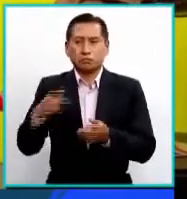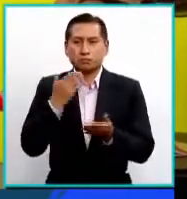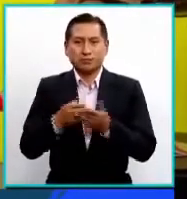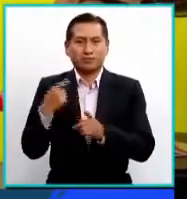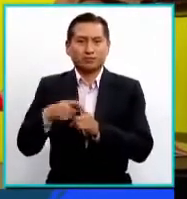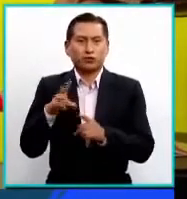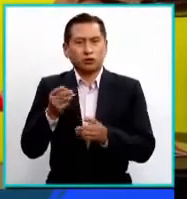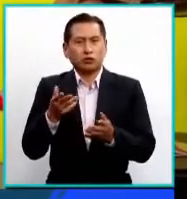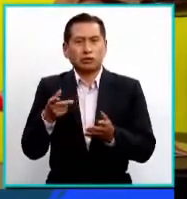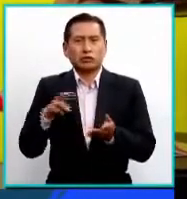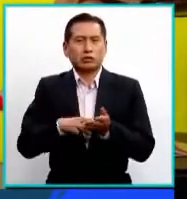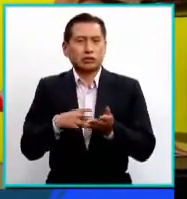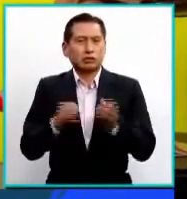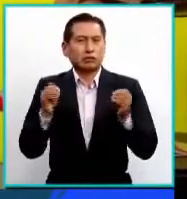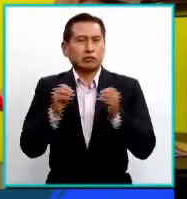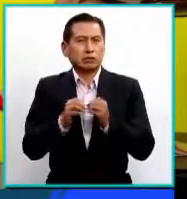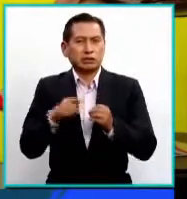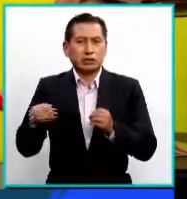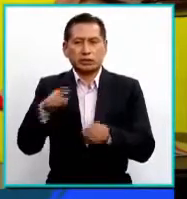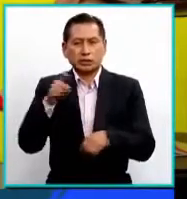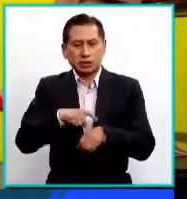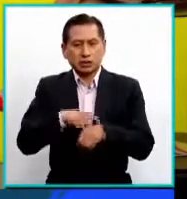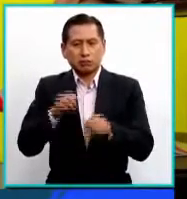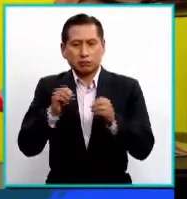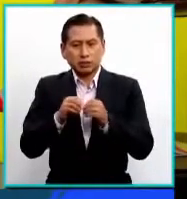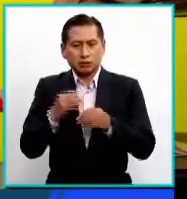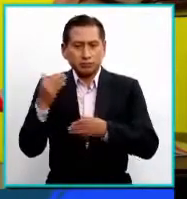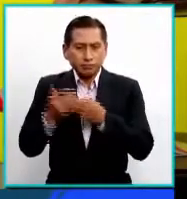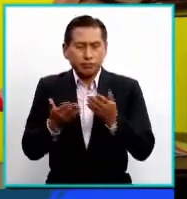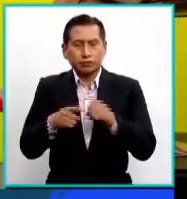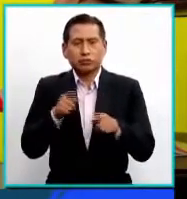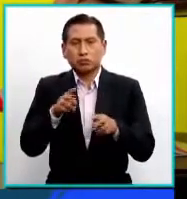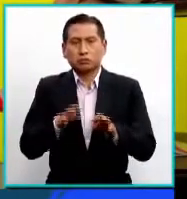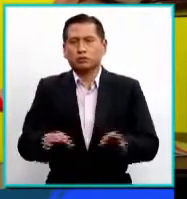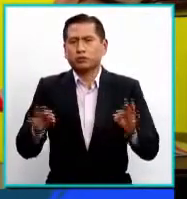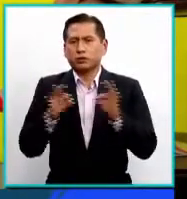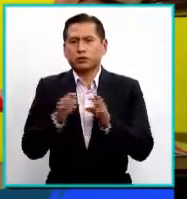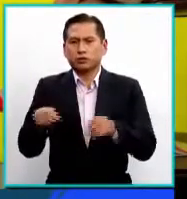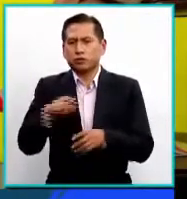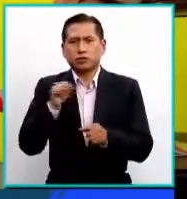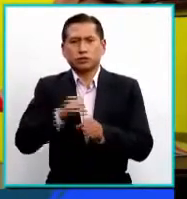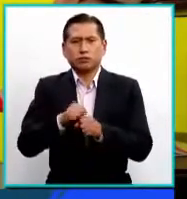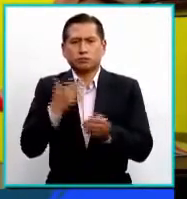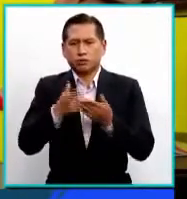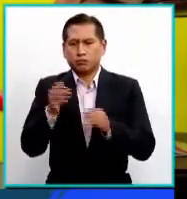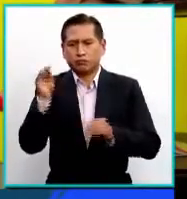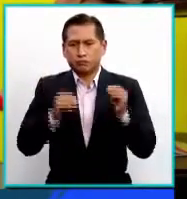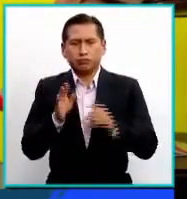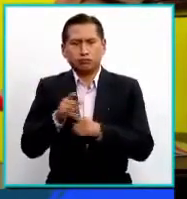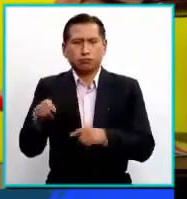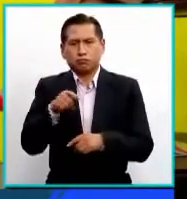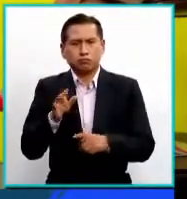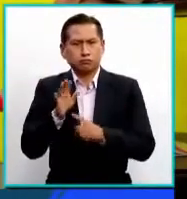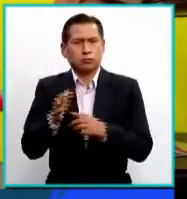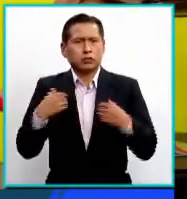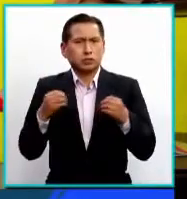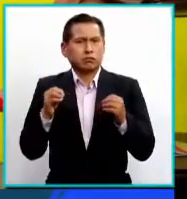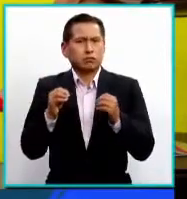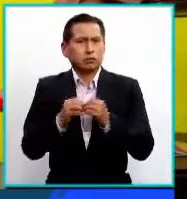bienvenidas en la medida en que evidentemente necesitan tiempo para concretarse, pero me parece fundamental el trabajo que hacen componiendo y me imagino que se van a